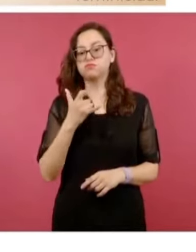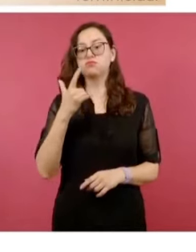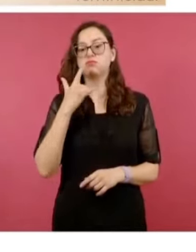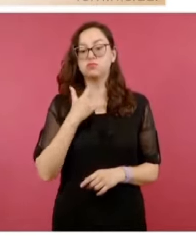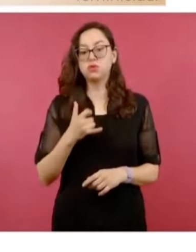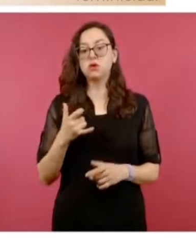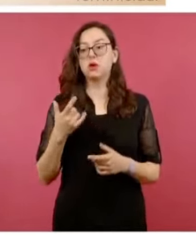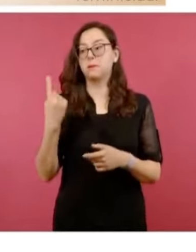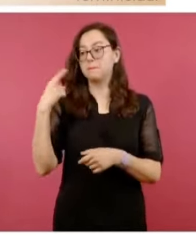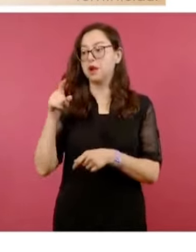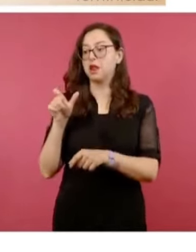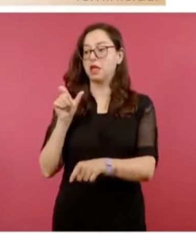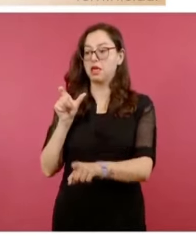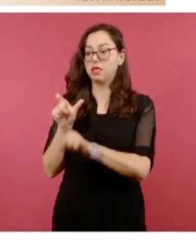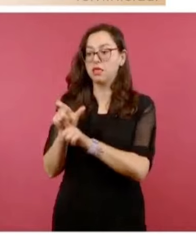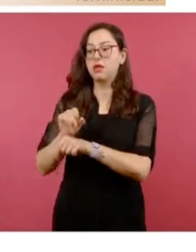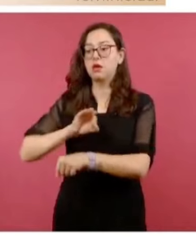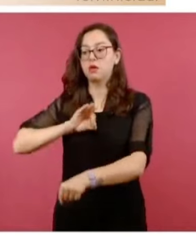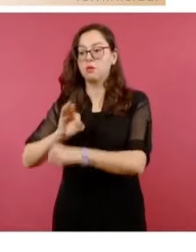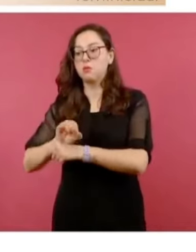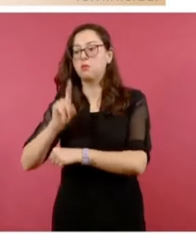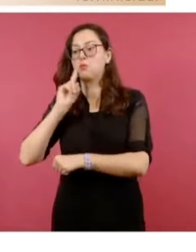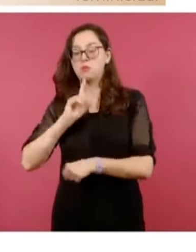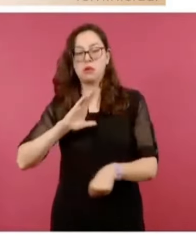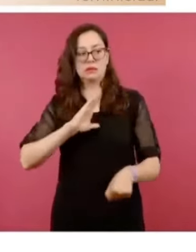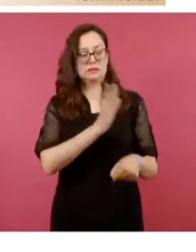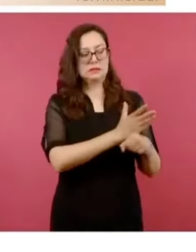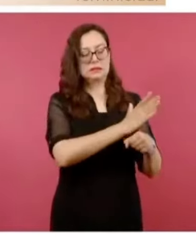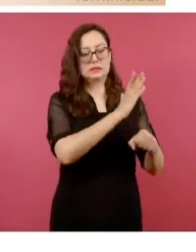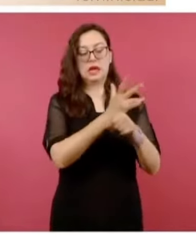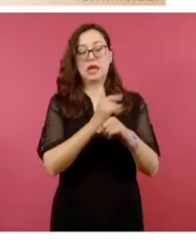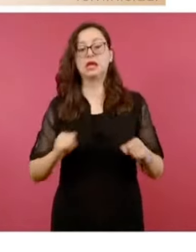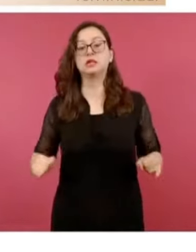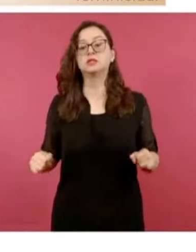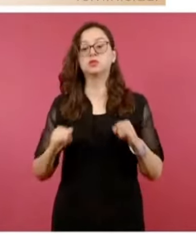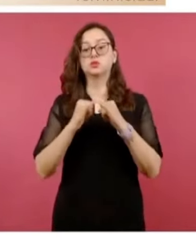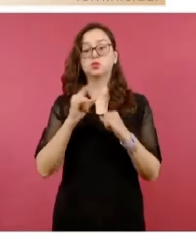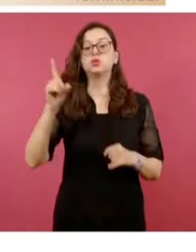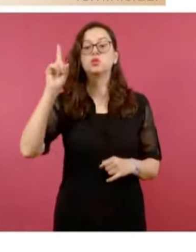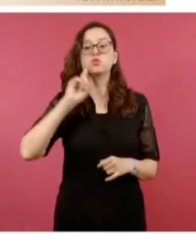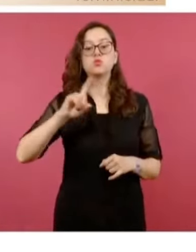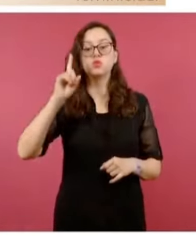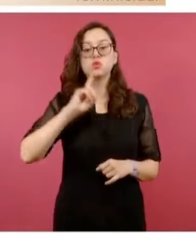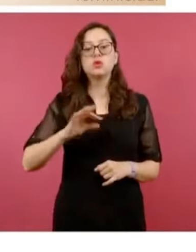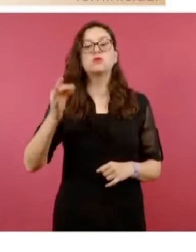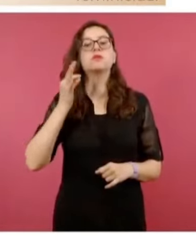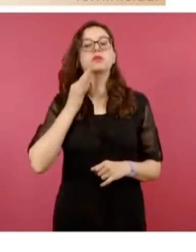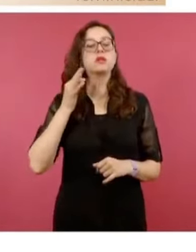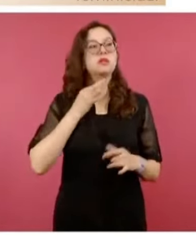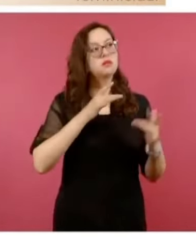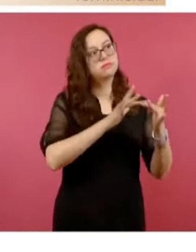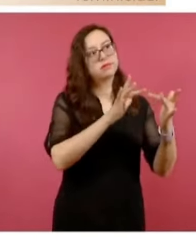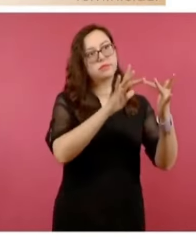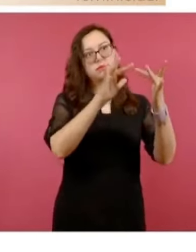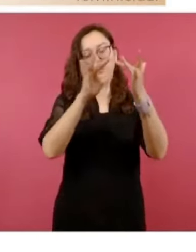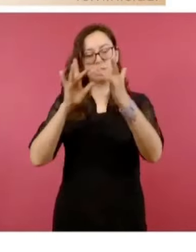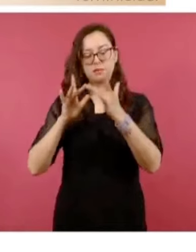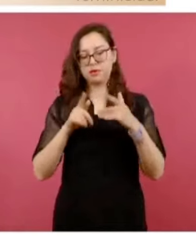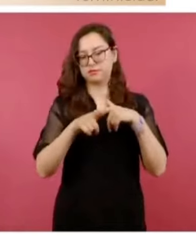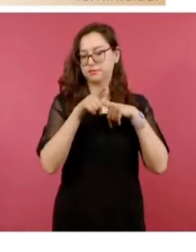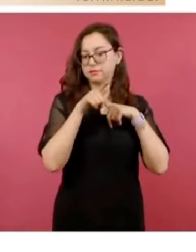feminicida lo hacemos con los institutos de las mujeres y las fiscalías especializadas en cuanto